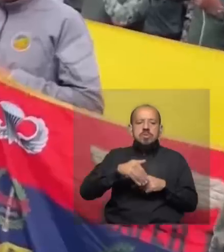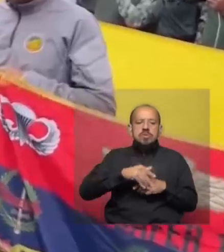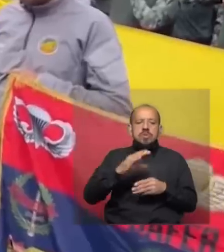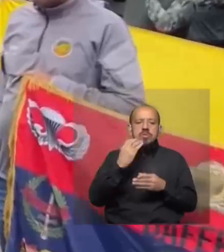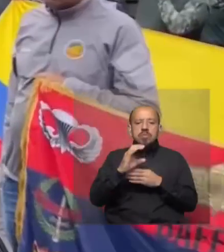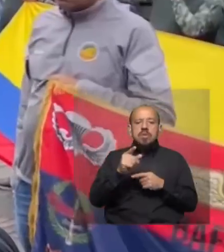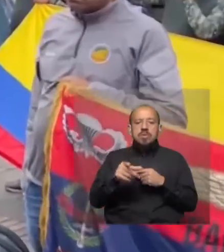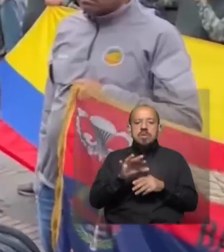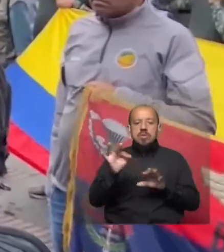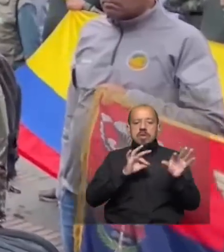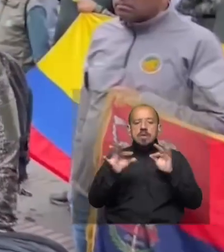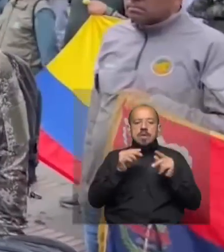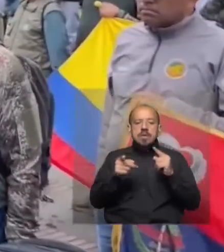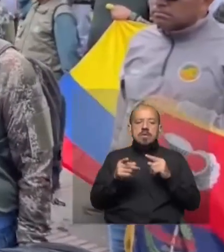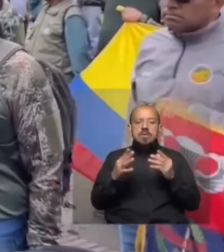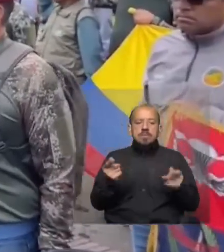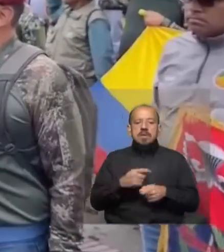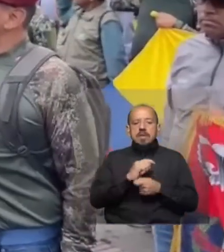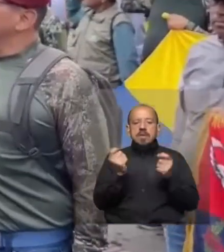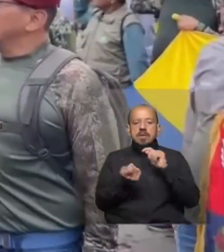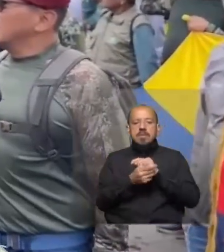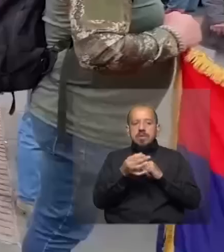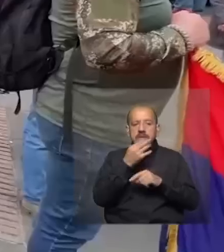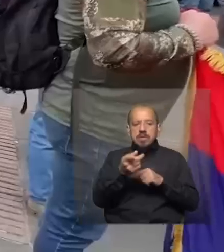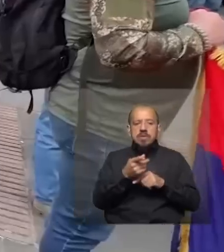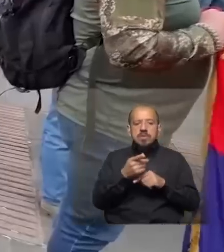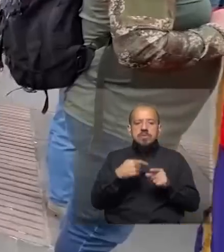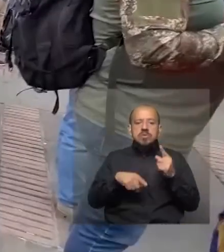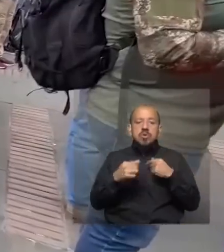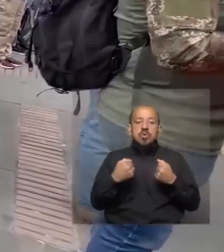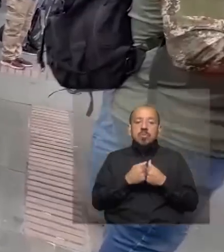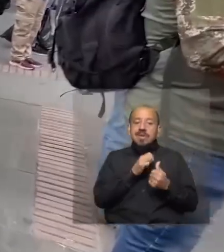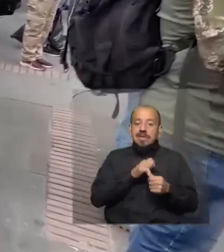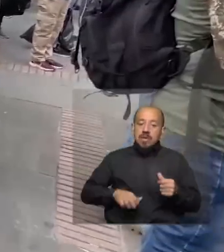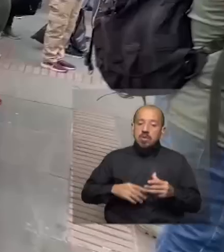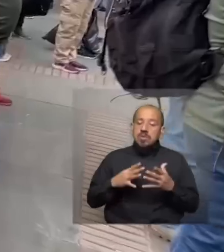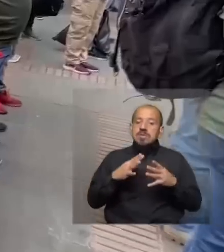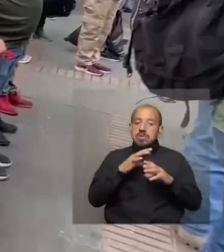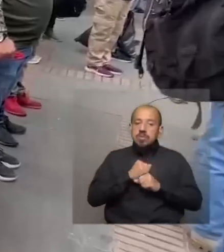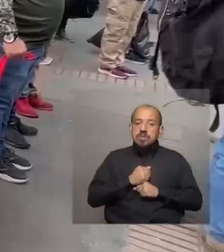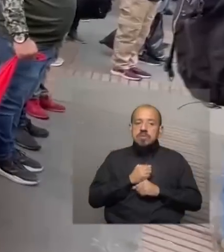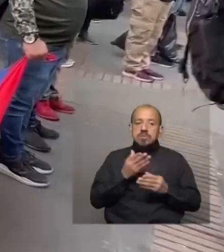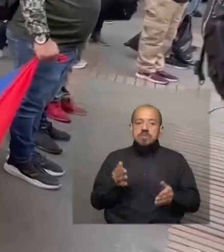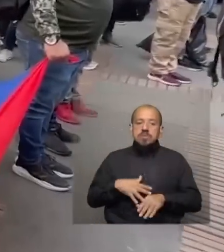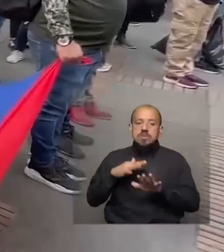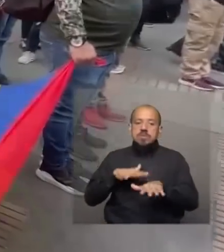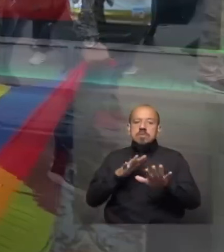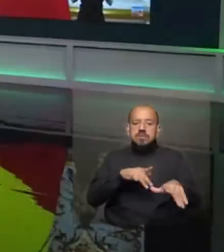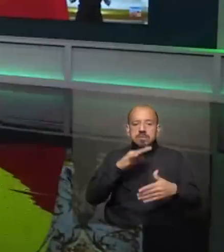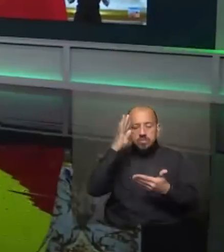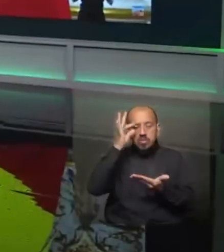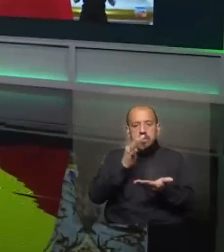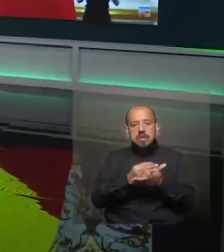lo eligieron como presidente apostando al cambio y afirmando que los golpes de estado se resisten y se vencen con la movilización del pueblo